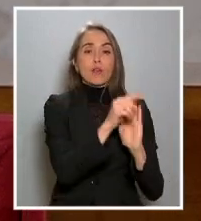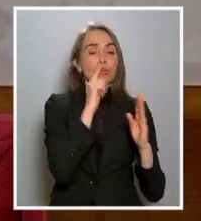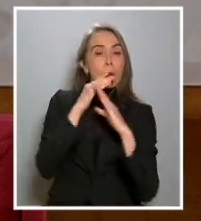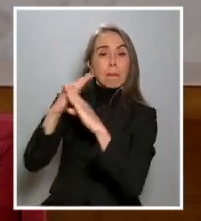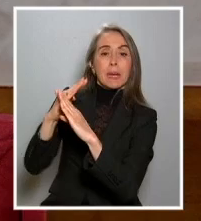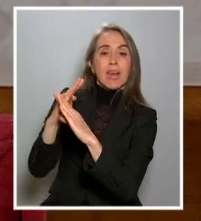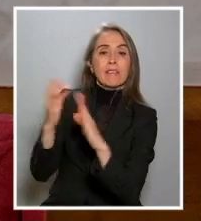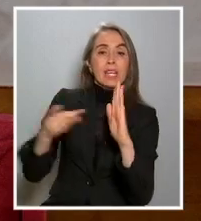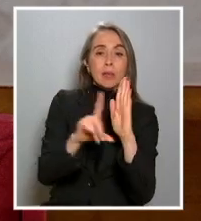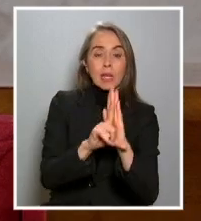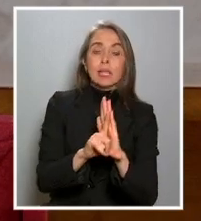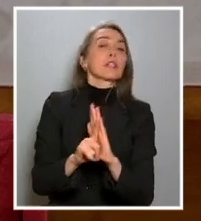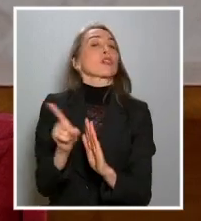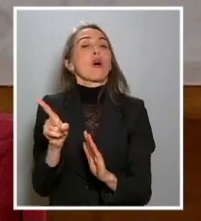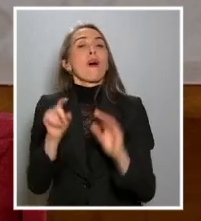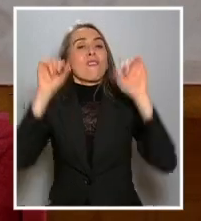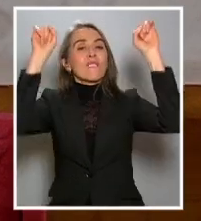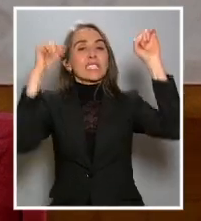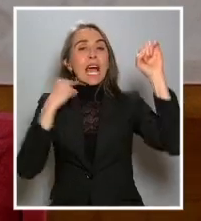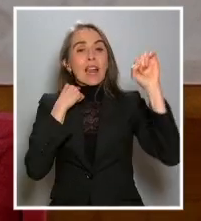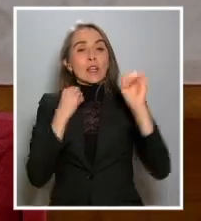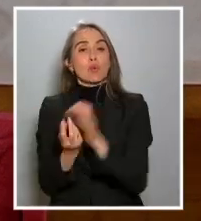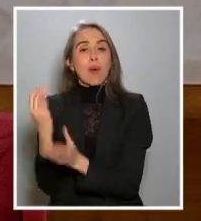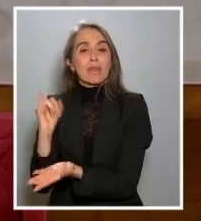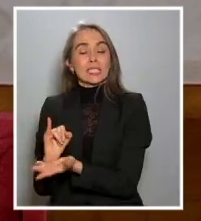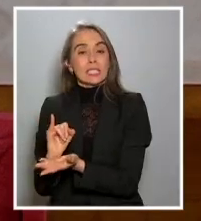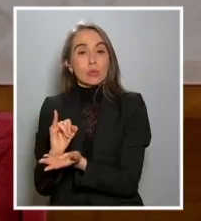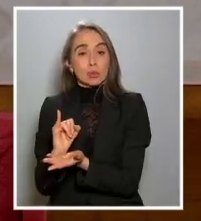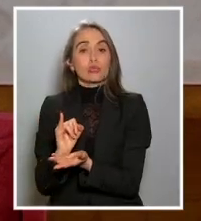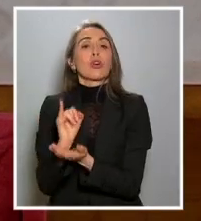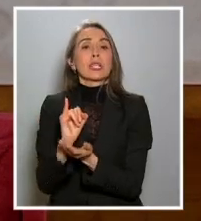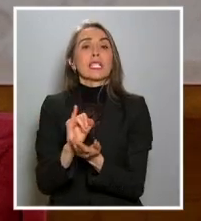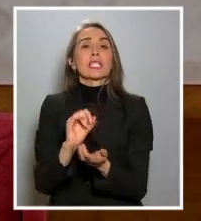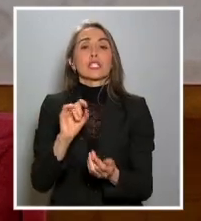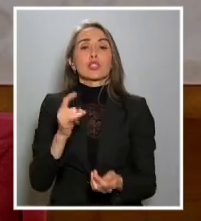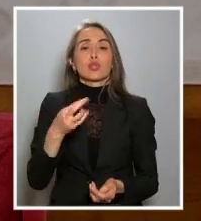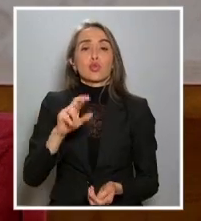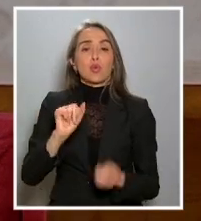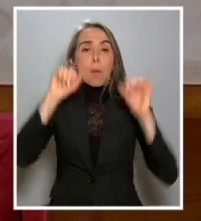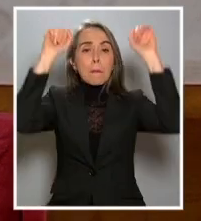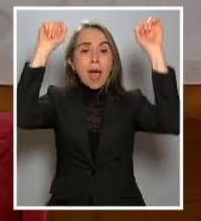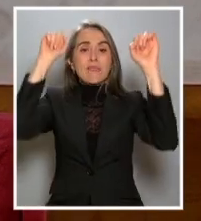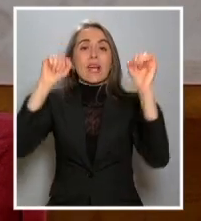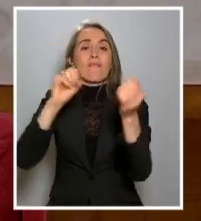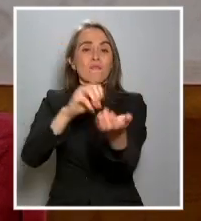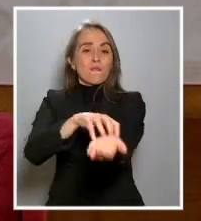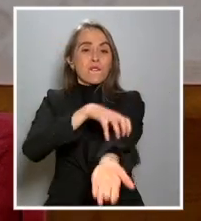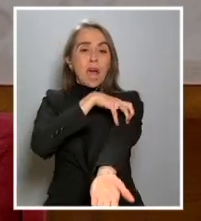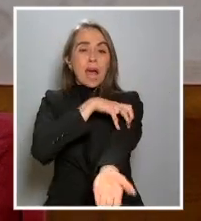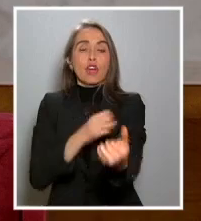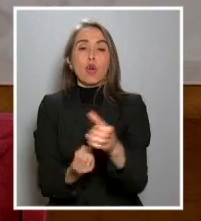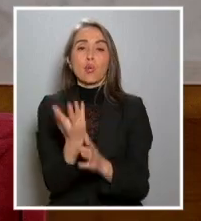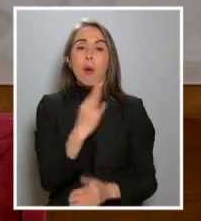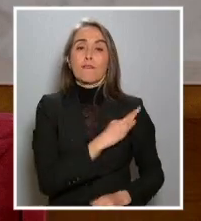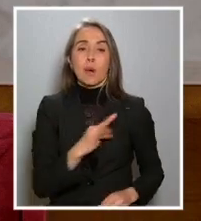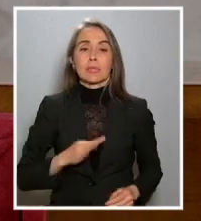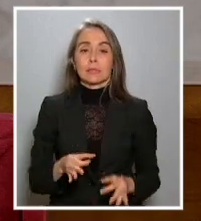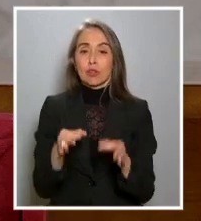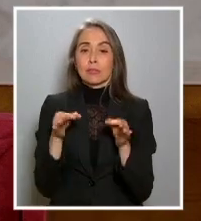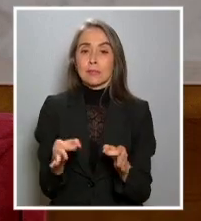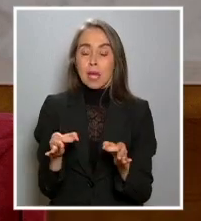de las víctimas y una fiscalía supraterritorial capaz de enfrentar la criminalidad más compleja. El nuevo Ministerio de